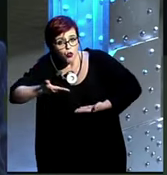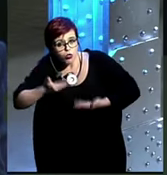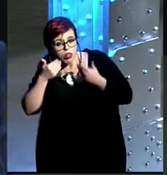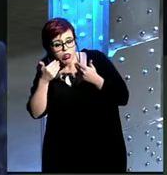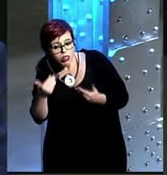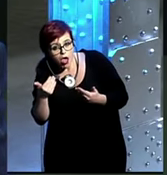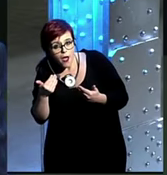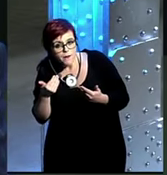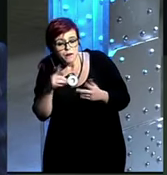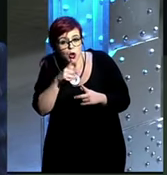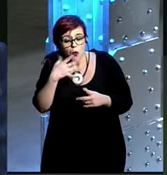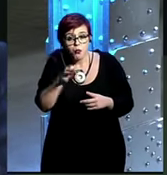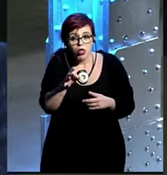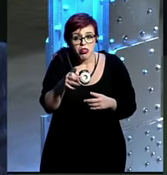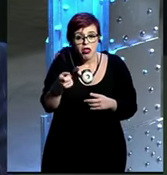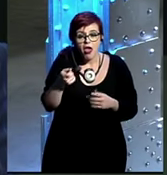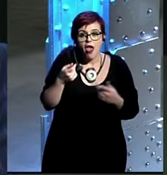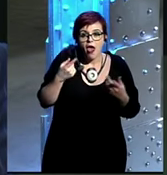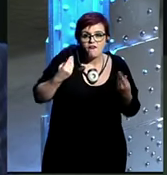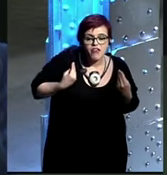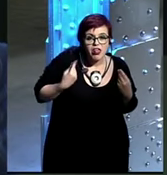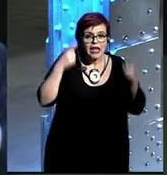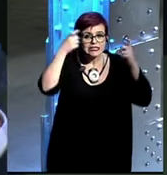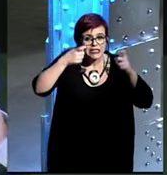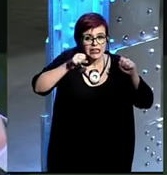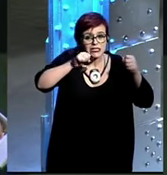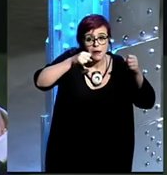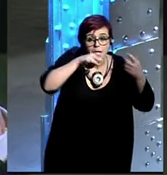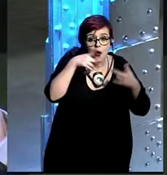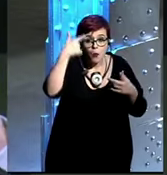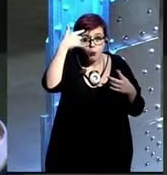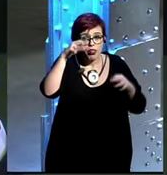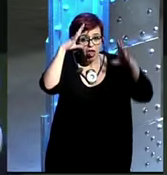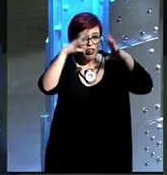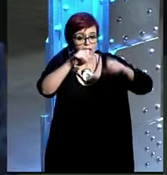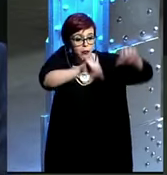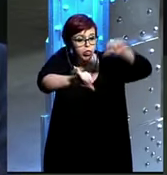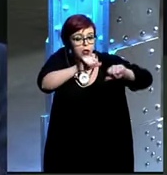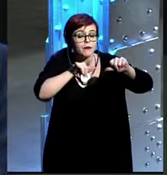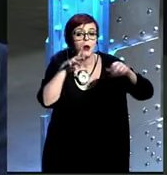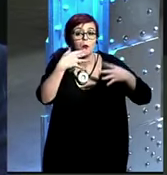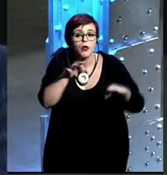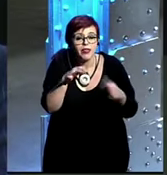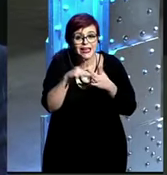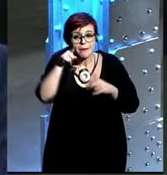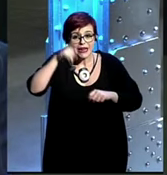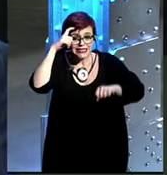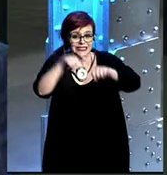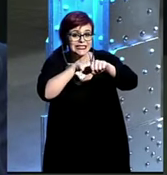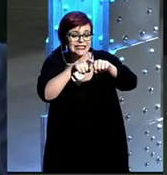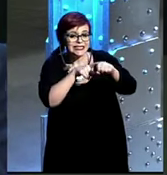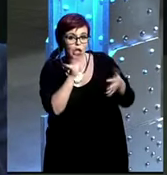sentirte devastado y podría ser algo químico en el cerebro, pero puede que te ayude la psicoterapia,